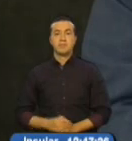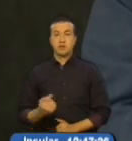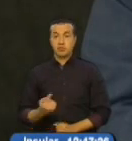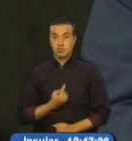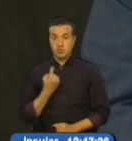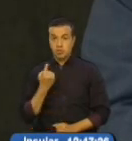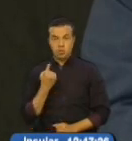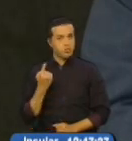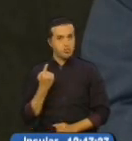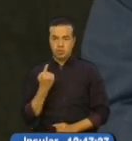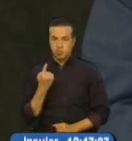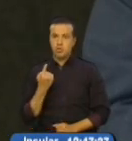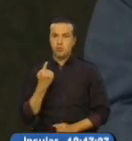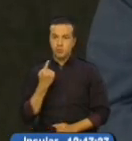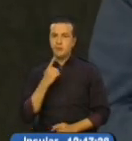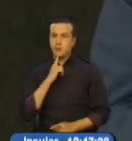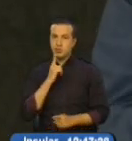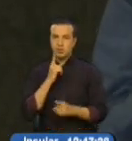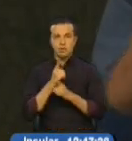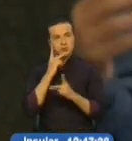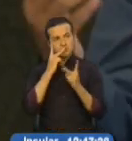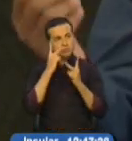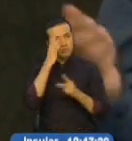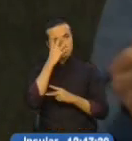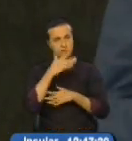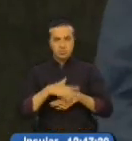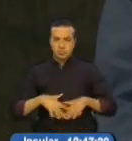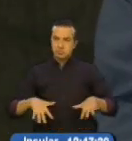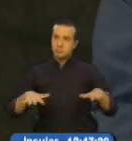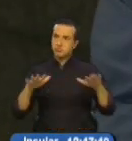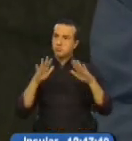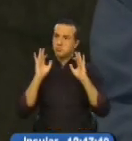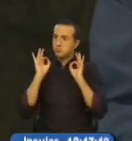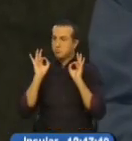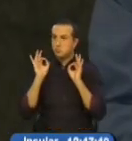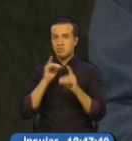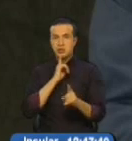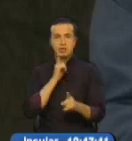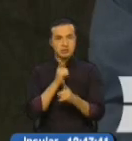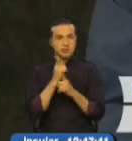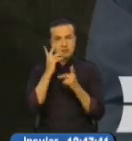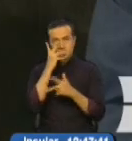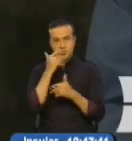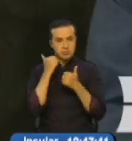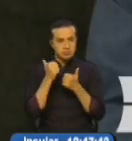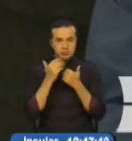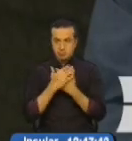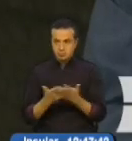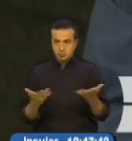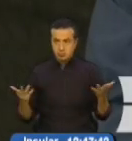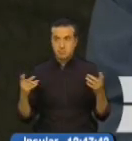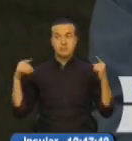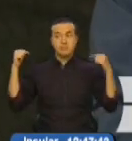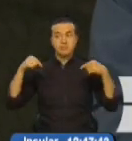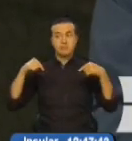solos. La verdad es que se ve muy bonita la urbanización. Sí, es cierto.